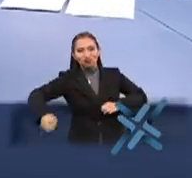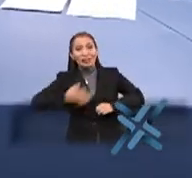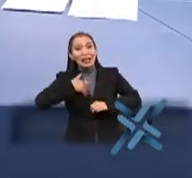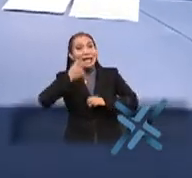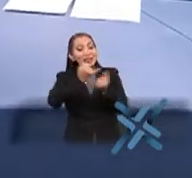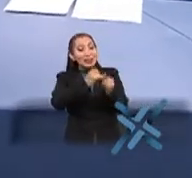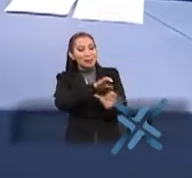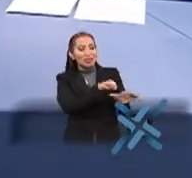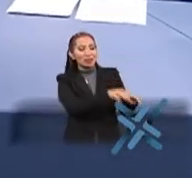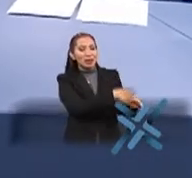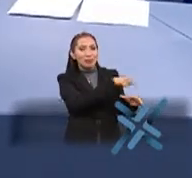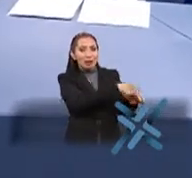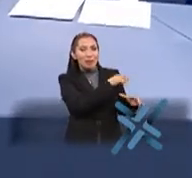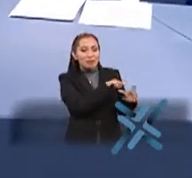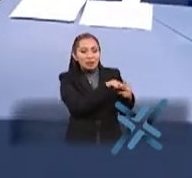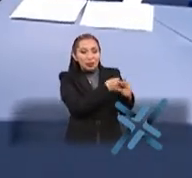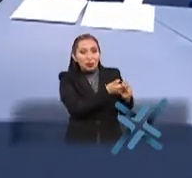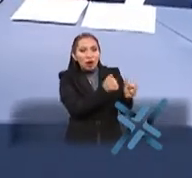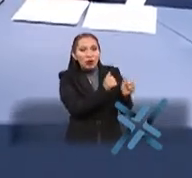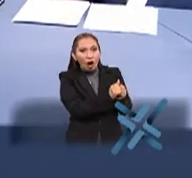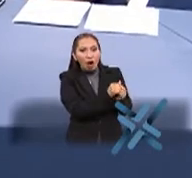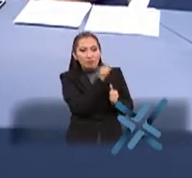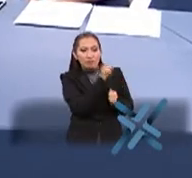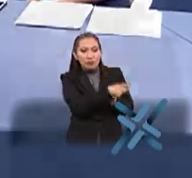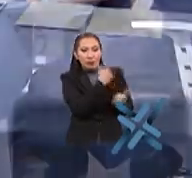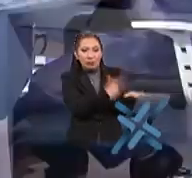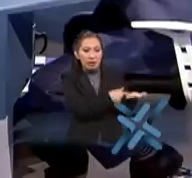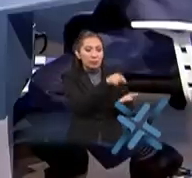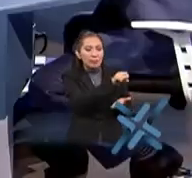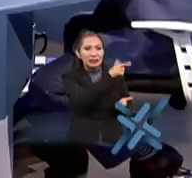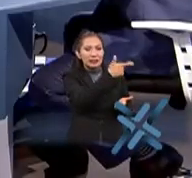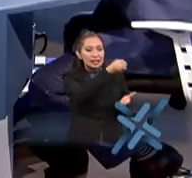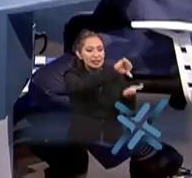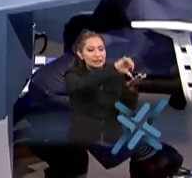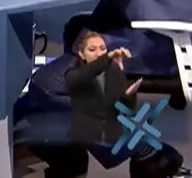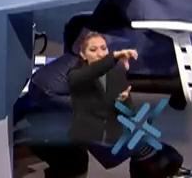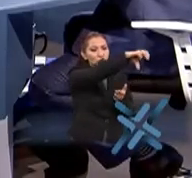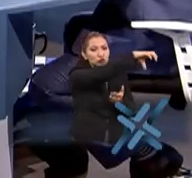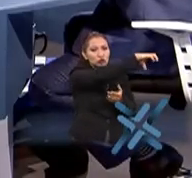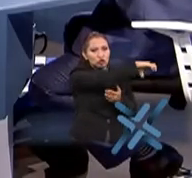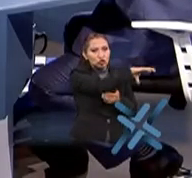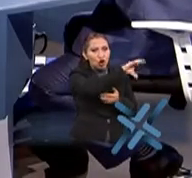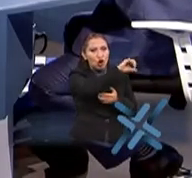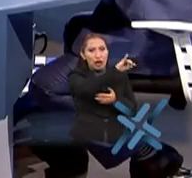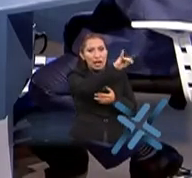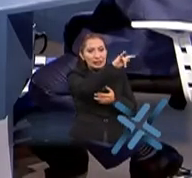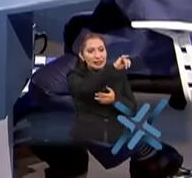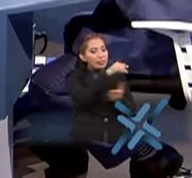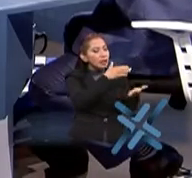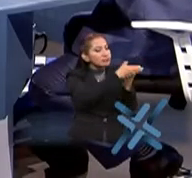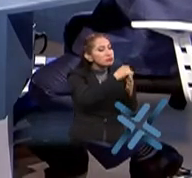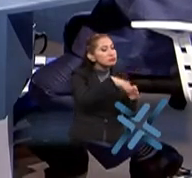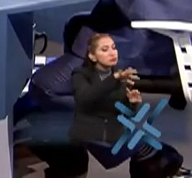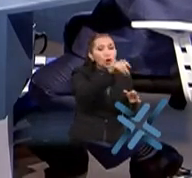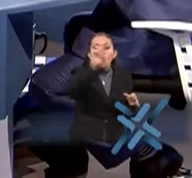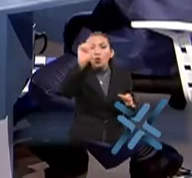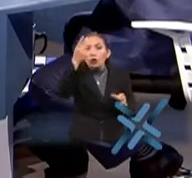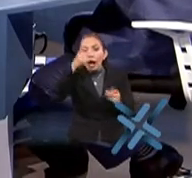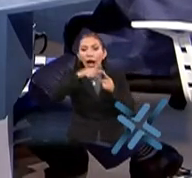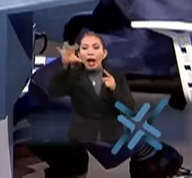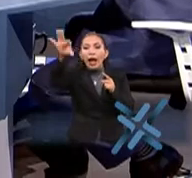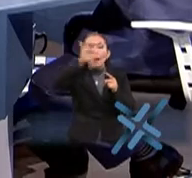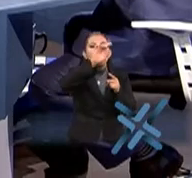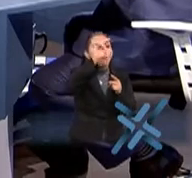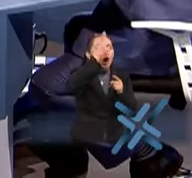manera independiente, si bien empezamos con propio en casa, que son los 27 centros CONACYT, y empezamos a buscar la UNAM, empezamos a buscar